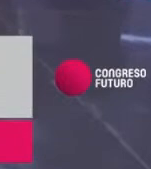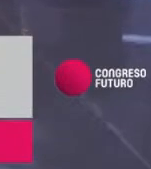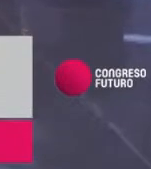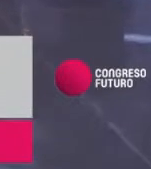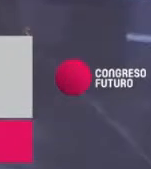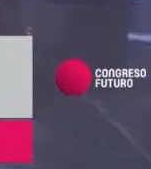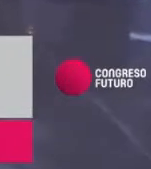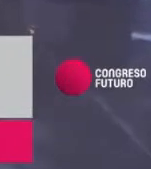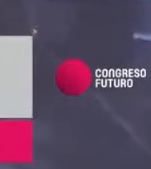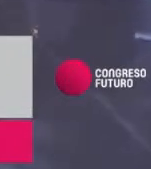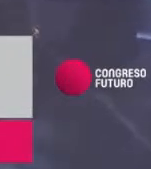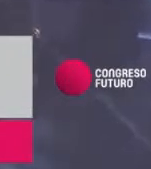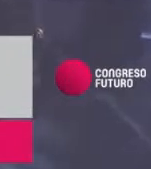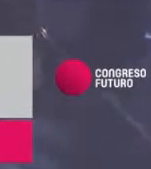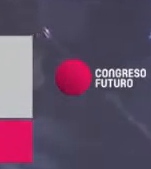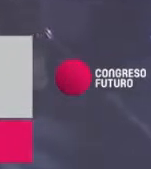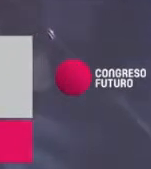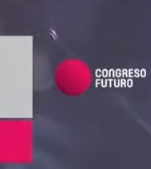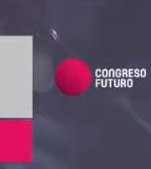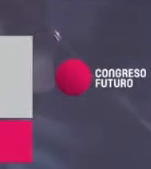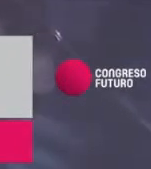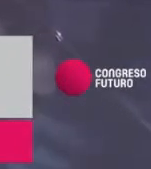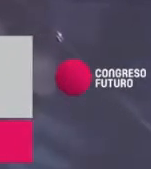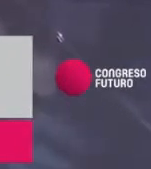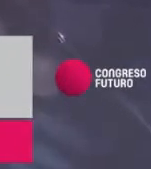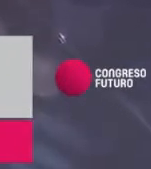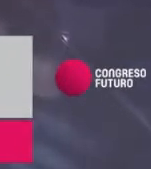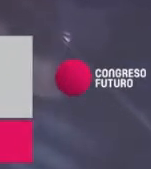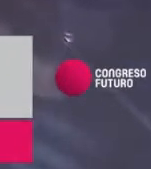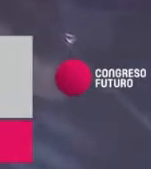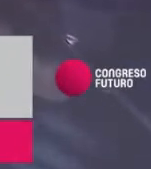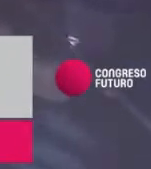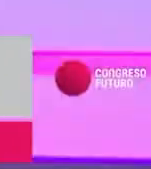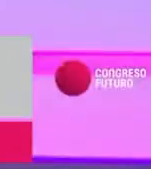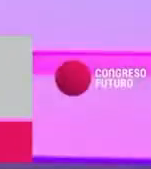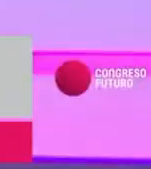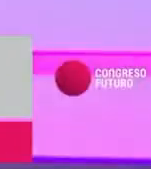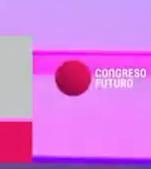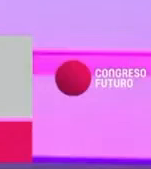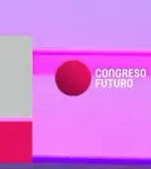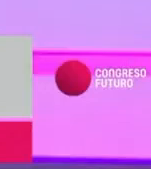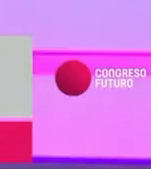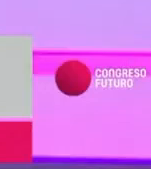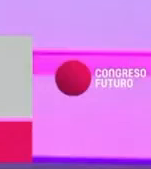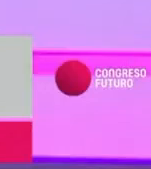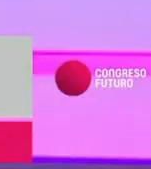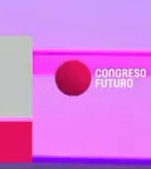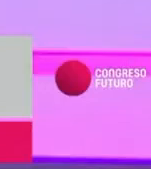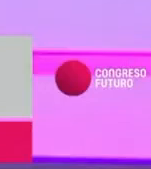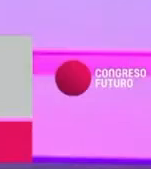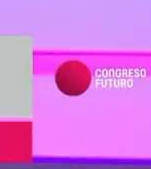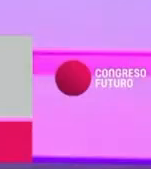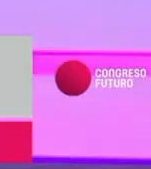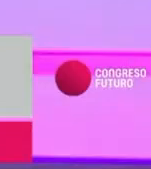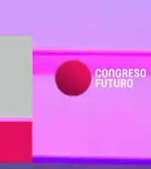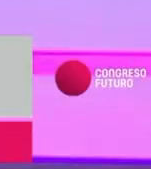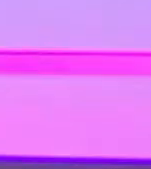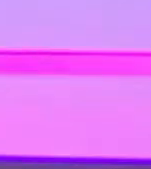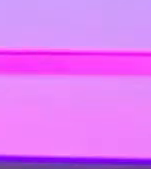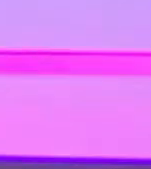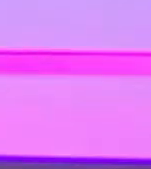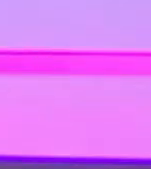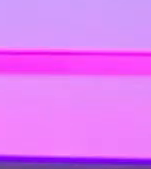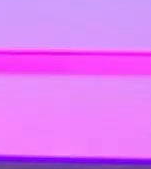países desarrollados, los países que pertenecen a la OCDE, existe una participación muy activa del mundo privado